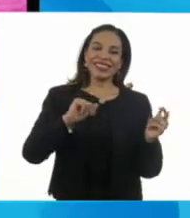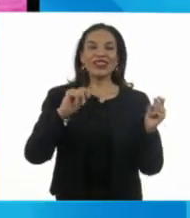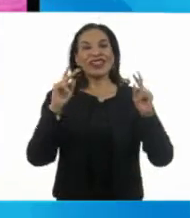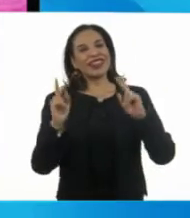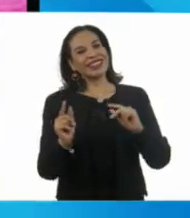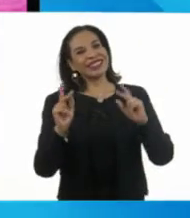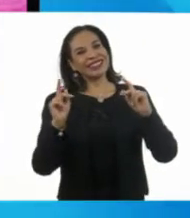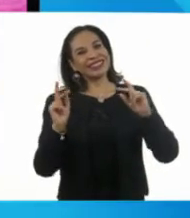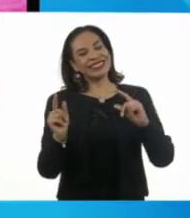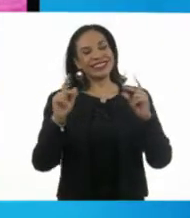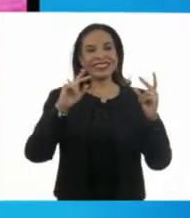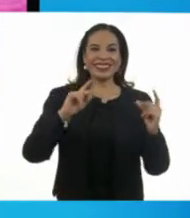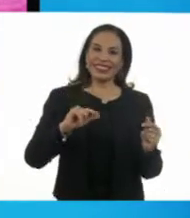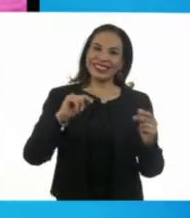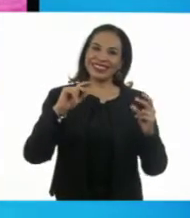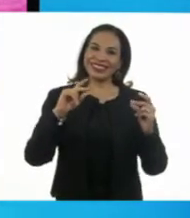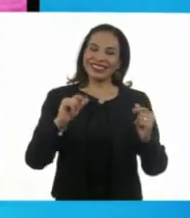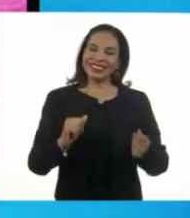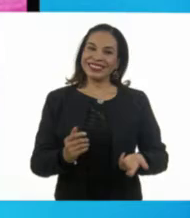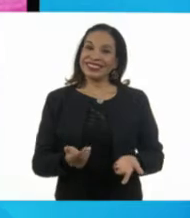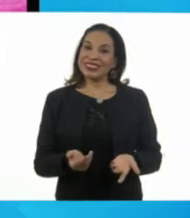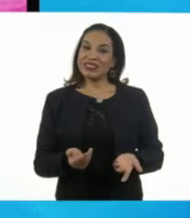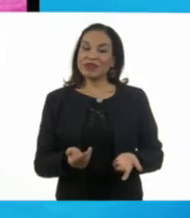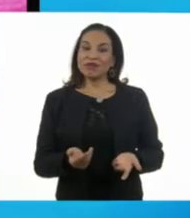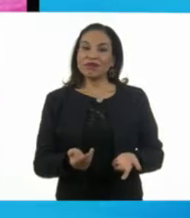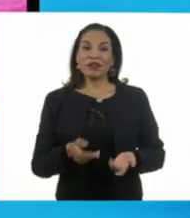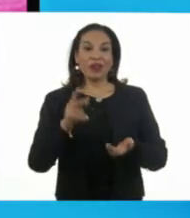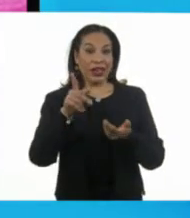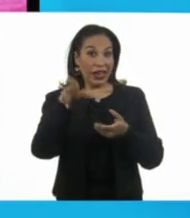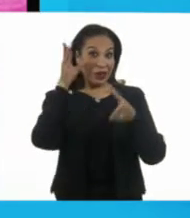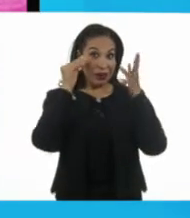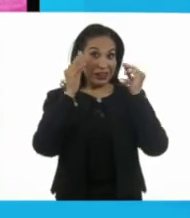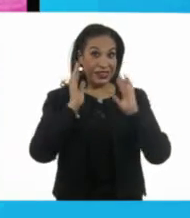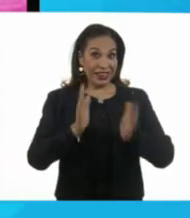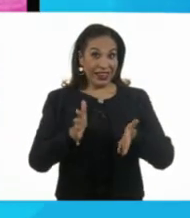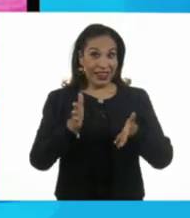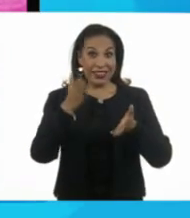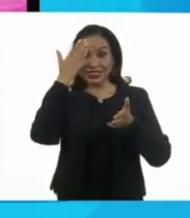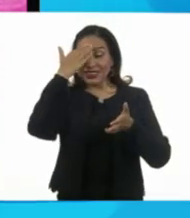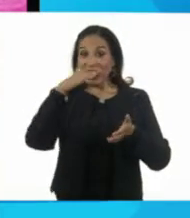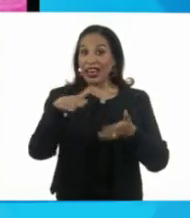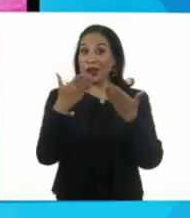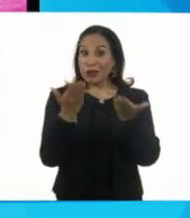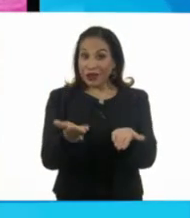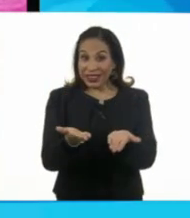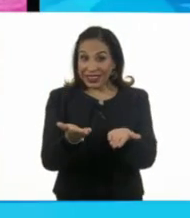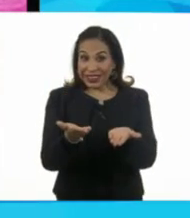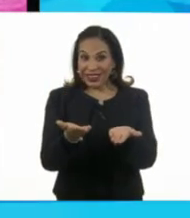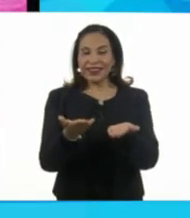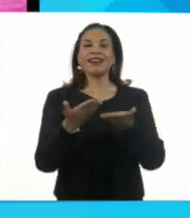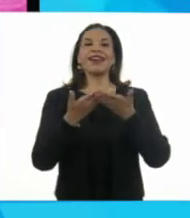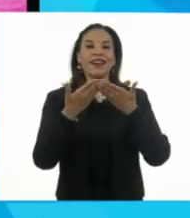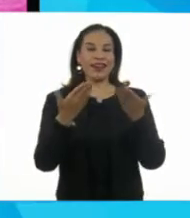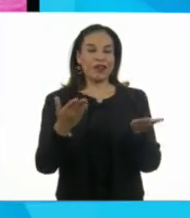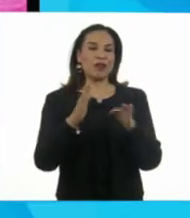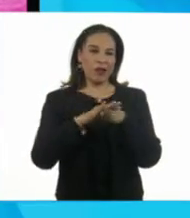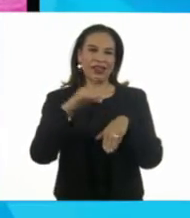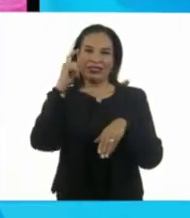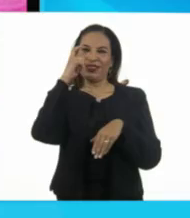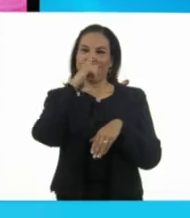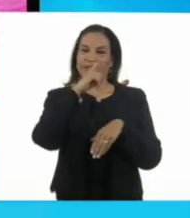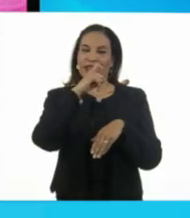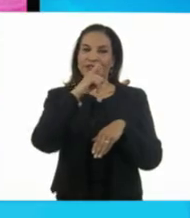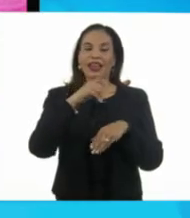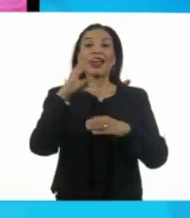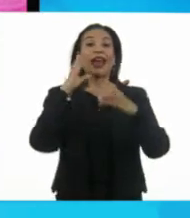papam, param papam, papam. ¿Ya te la aprendiste? ¿Ya te la sabes? Vamos a hacerlo ahora un poco más